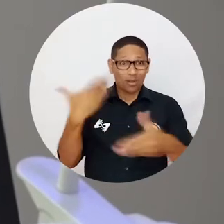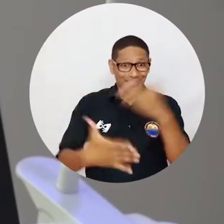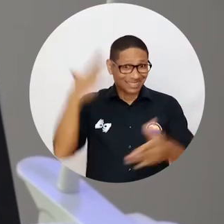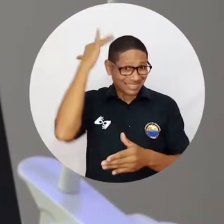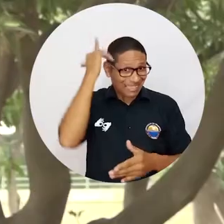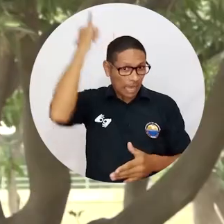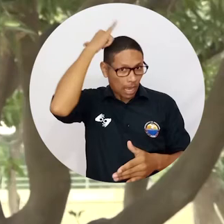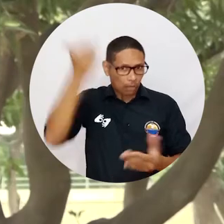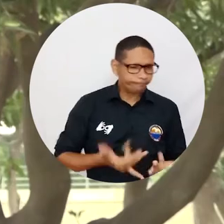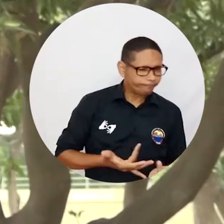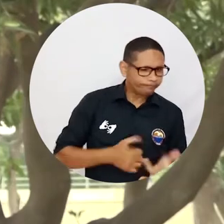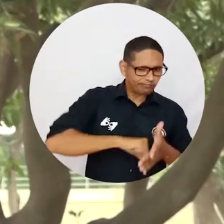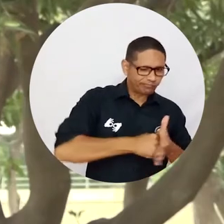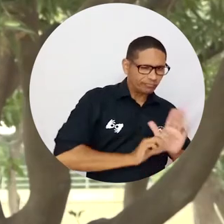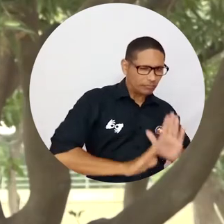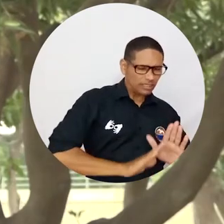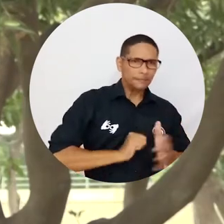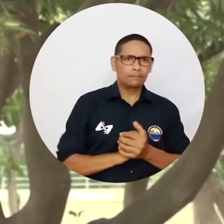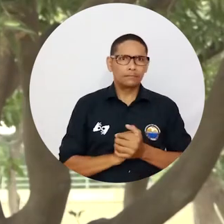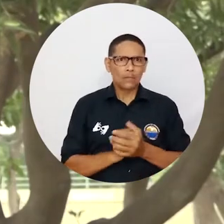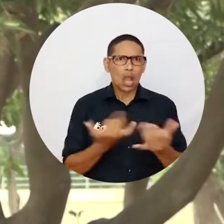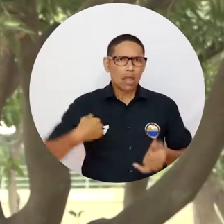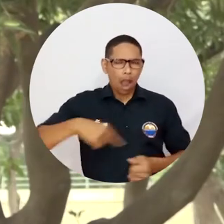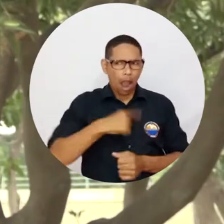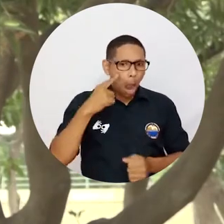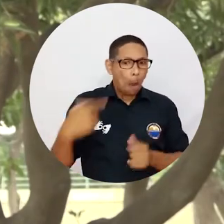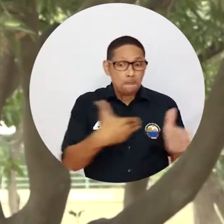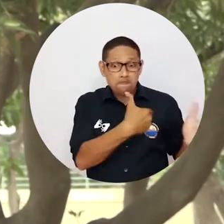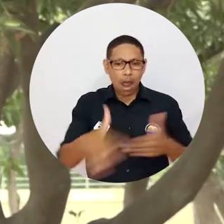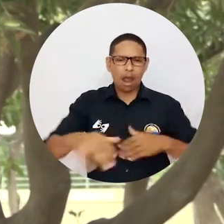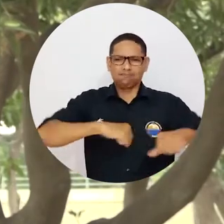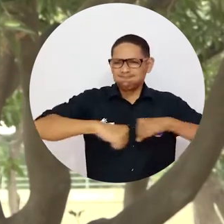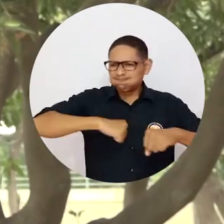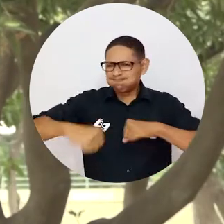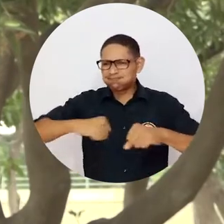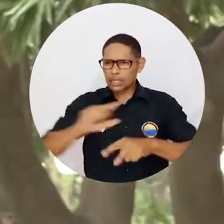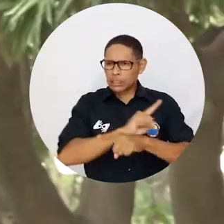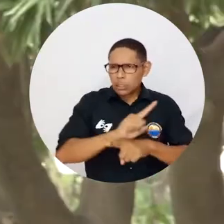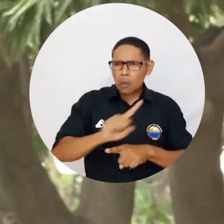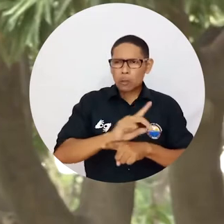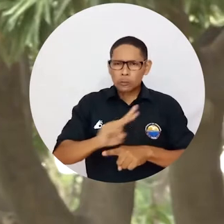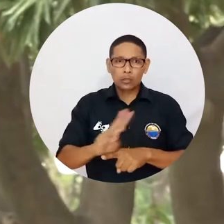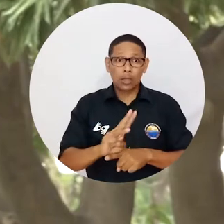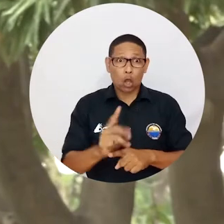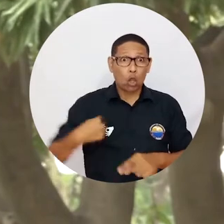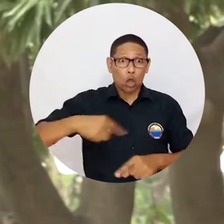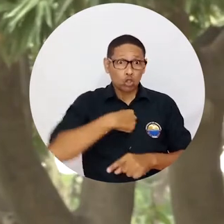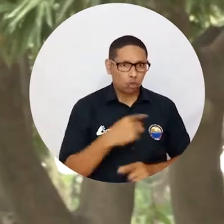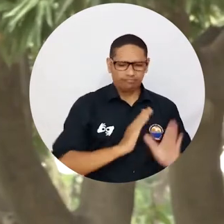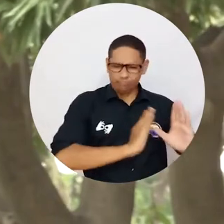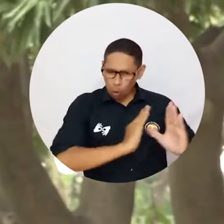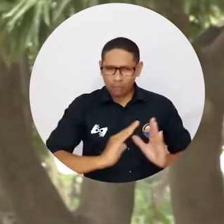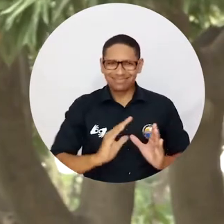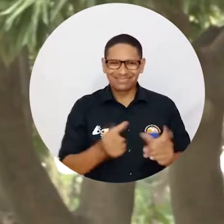académicos pendientes. Hicimos un ejercicio de planificación de actividades para toda la semana, nosotros buscamos organizarnos